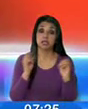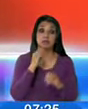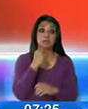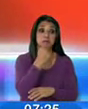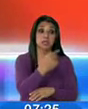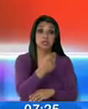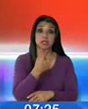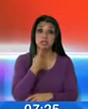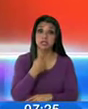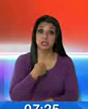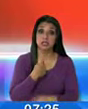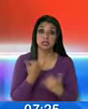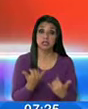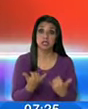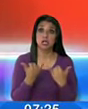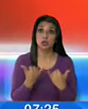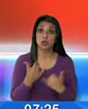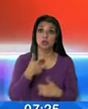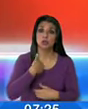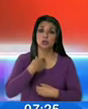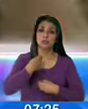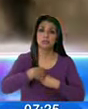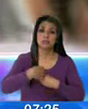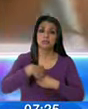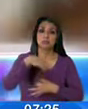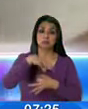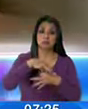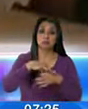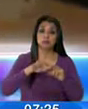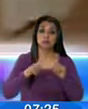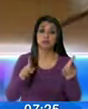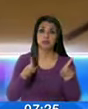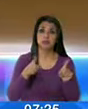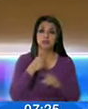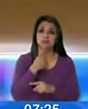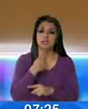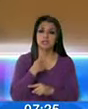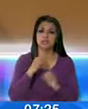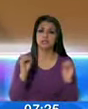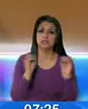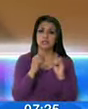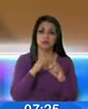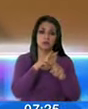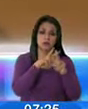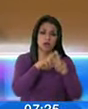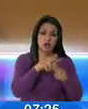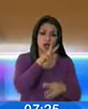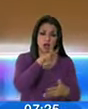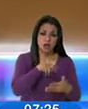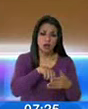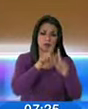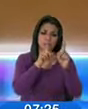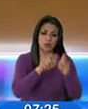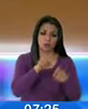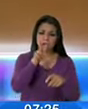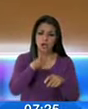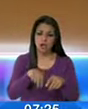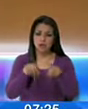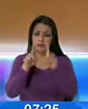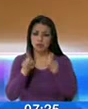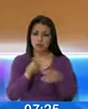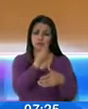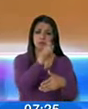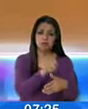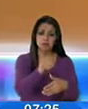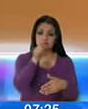teníamos el día de venir a sufragar, pero no nos indicaron. Entonces leí las preguntas nomás y ahí la sufragué, no